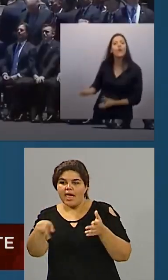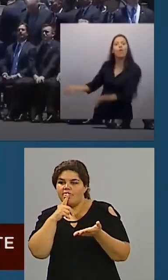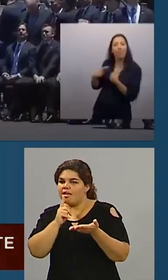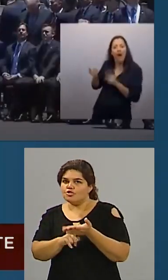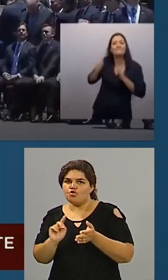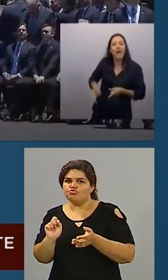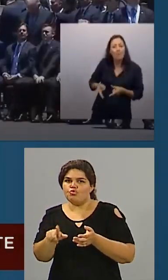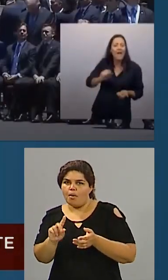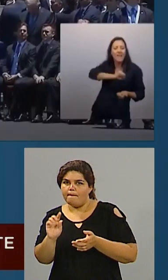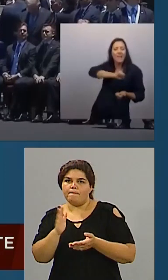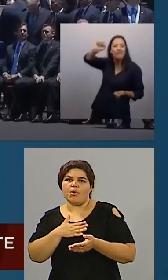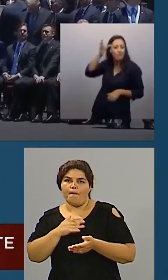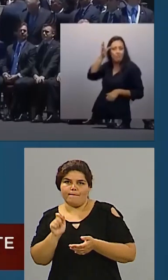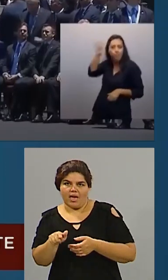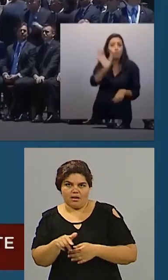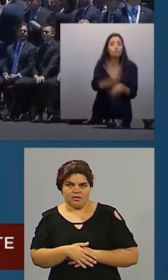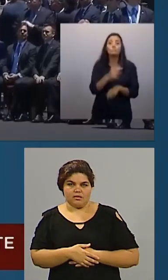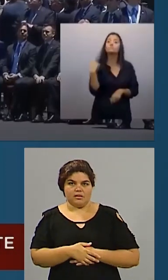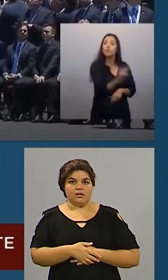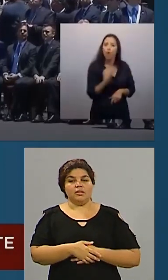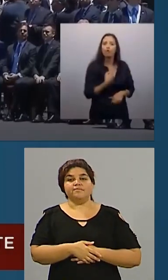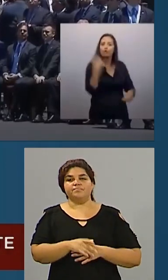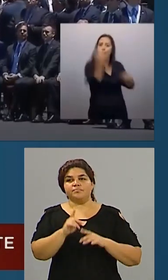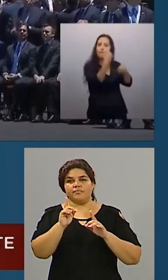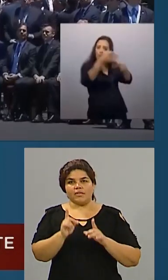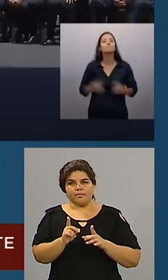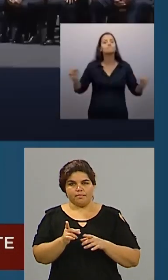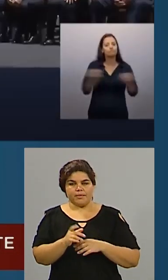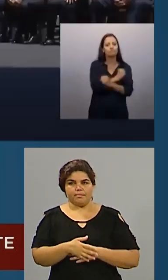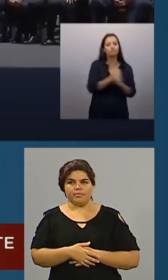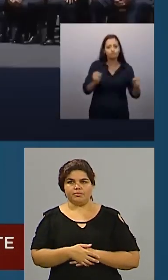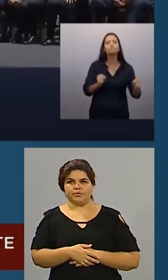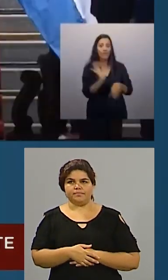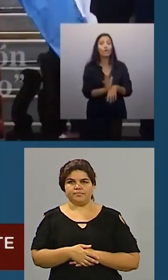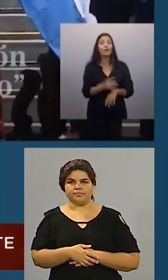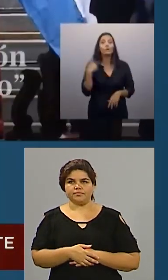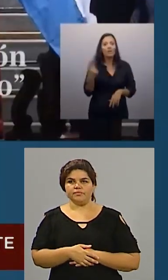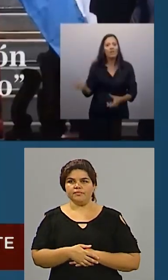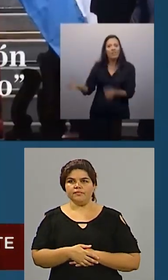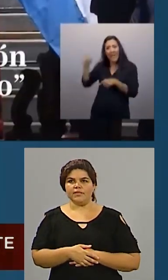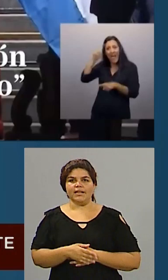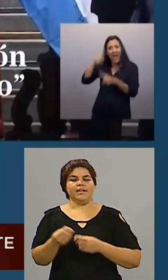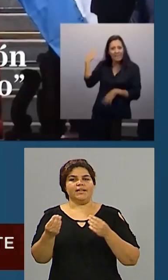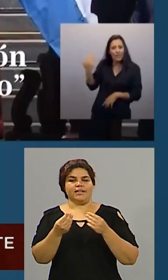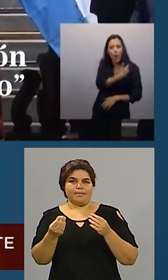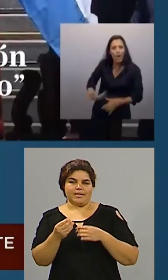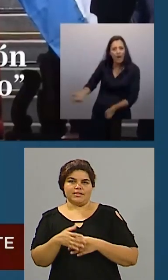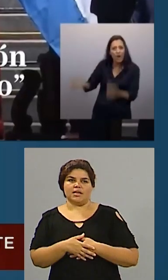Ahora te quería preguntar un poco por qué se habla mucho de que no tiene un cheque en blanco, Milei, ¿no?